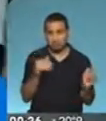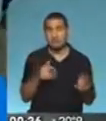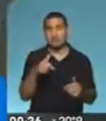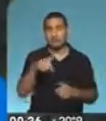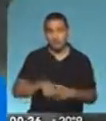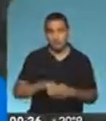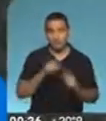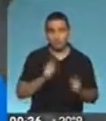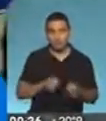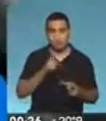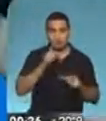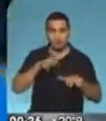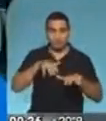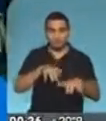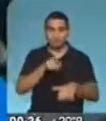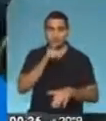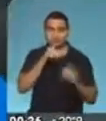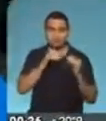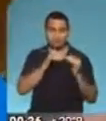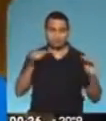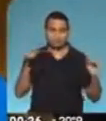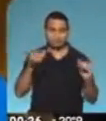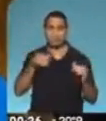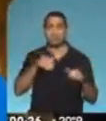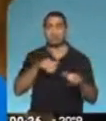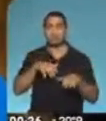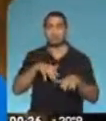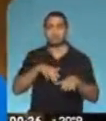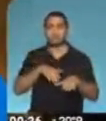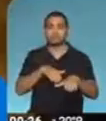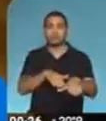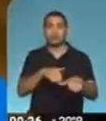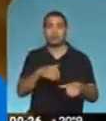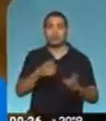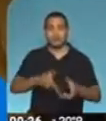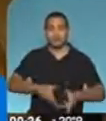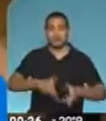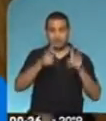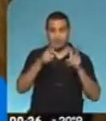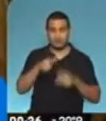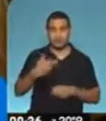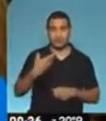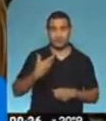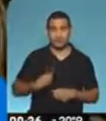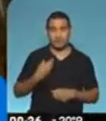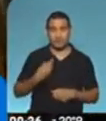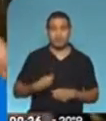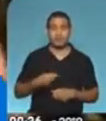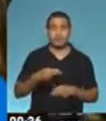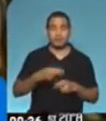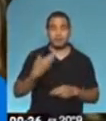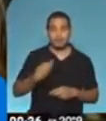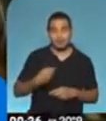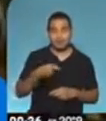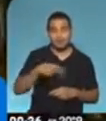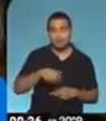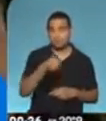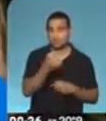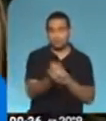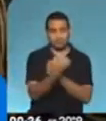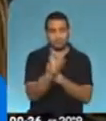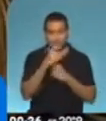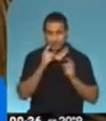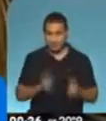de silencio. Hicimos una caravana al edificio de Parque Patricios, donde está el jefe de gobierno la semana pasada, no fuimos